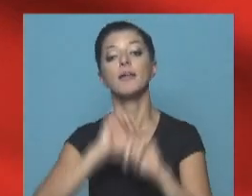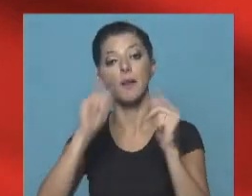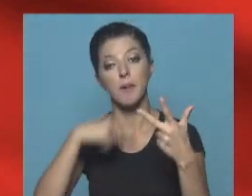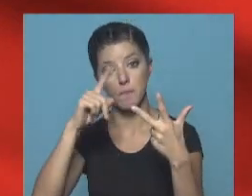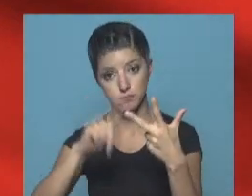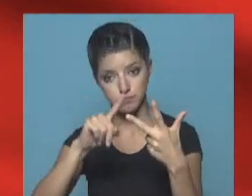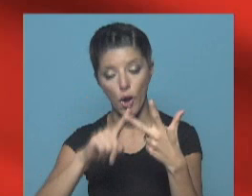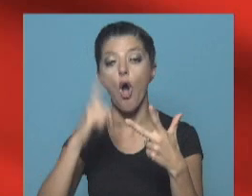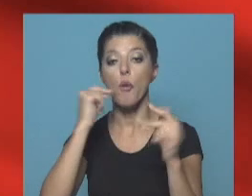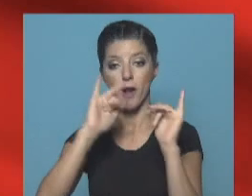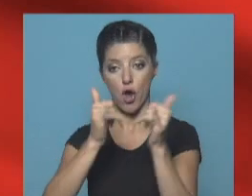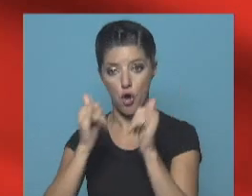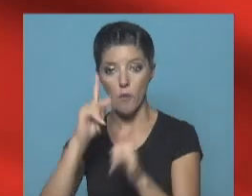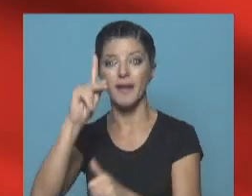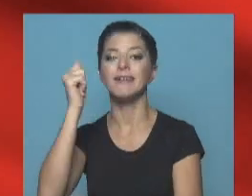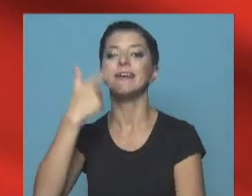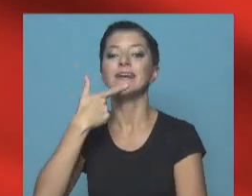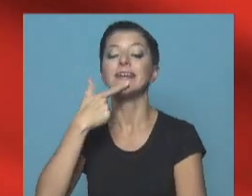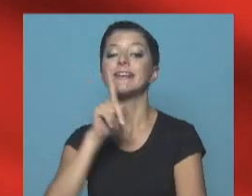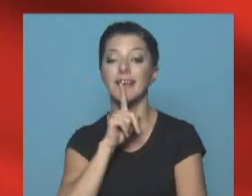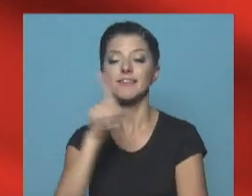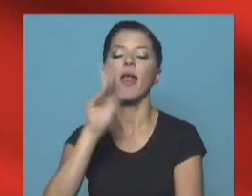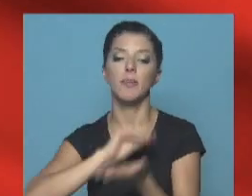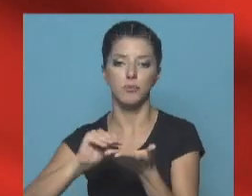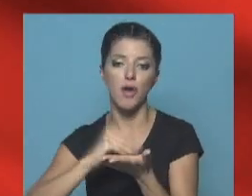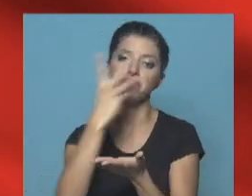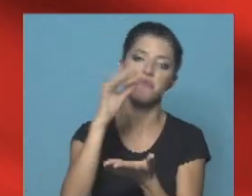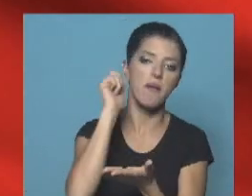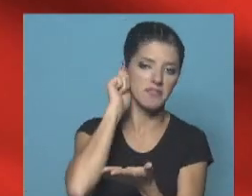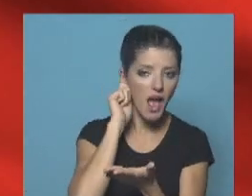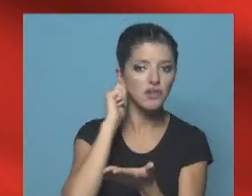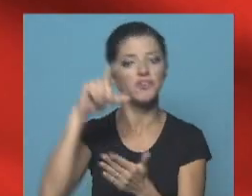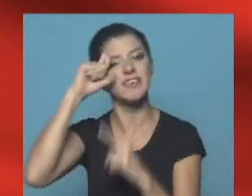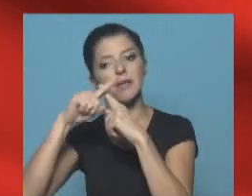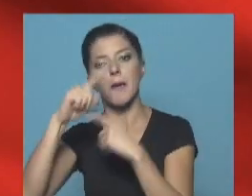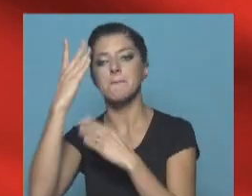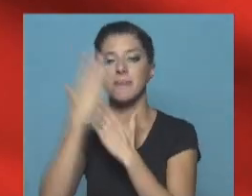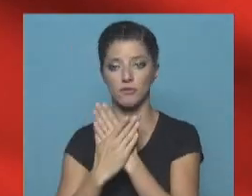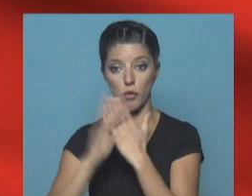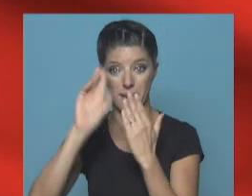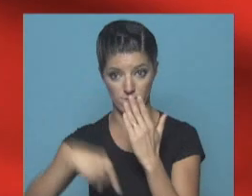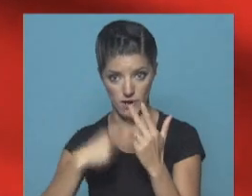un hombre joven Felipe c 40 años diputado economista y exministro de